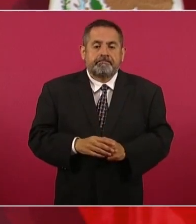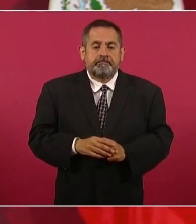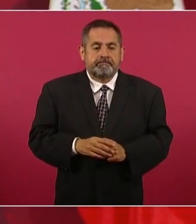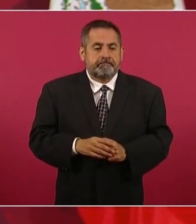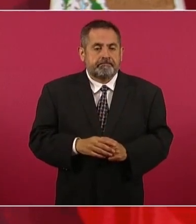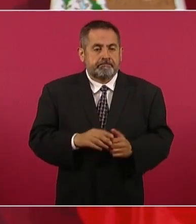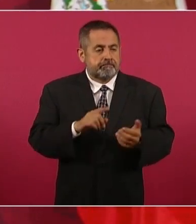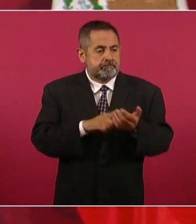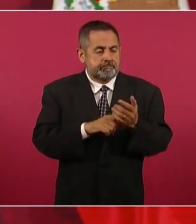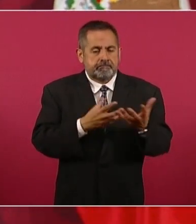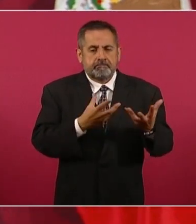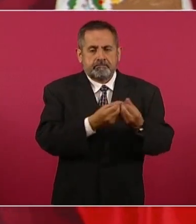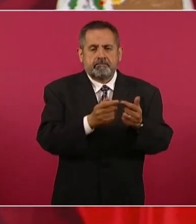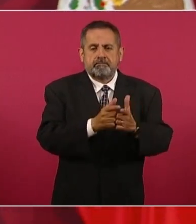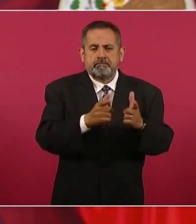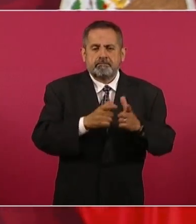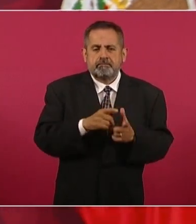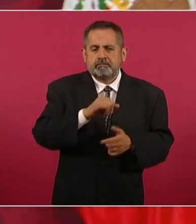jesuitas.